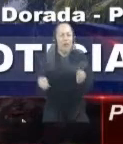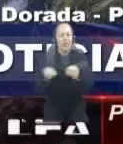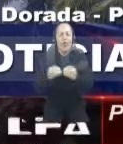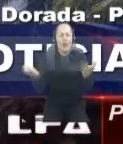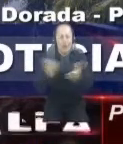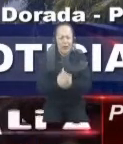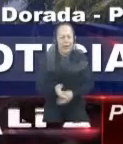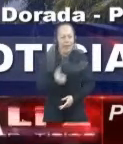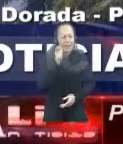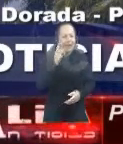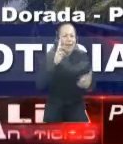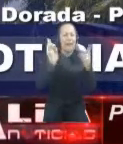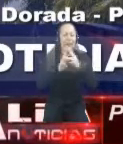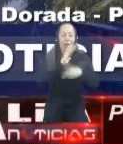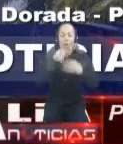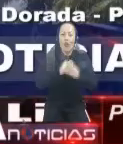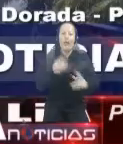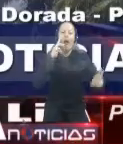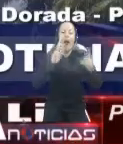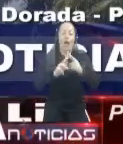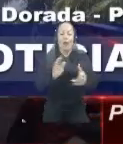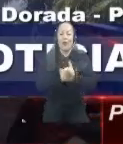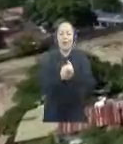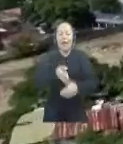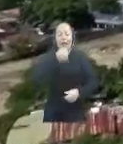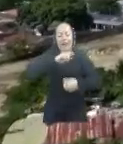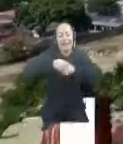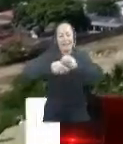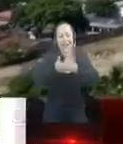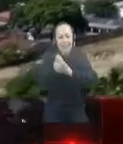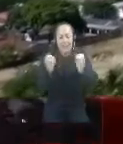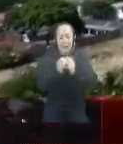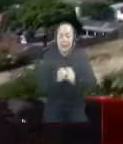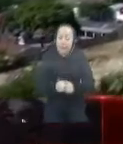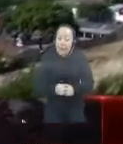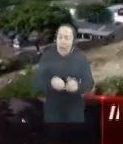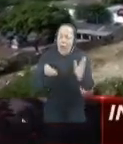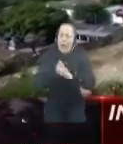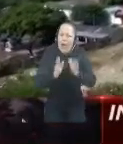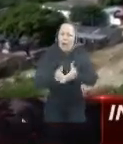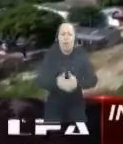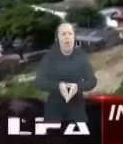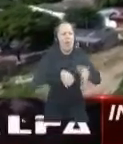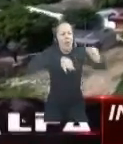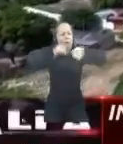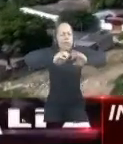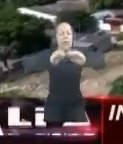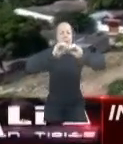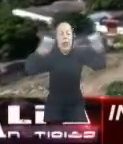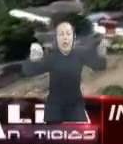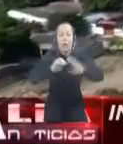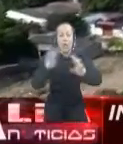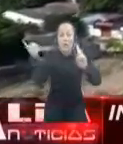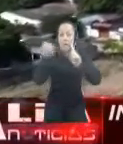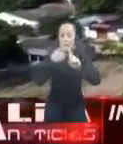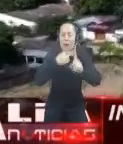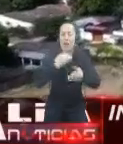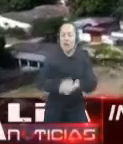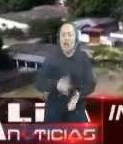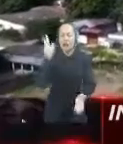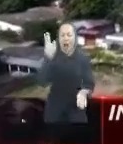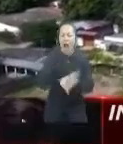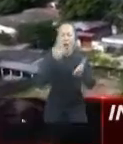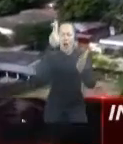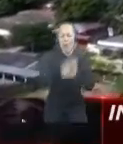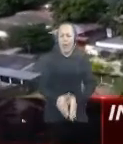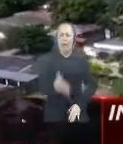Así lo conoció de antemano Alfa Noticias. En declaraciones ante la opinión pública, uno de los primeros miembros confirmados del gabinete